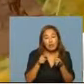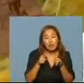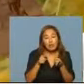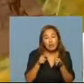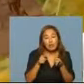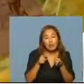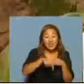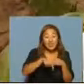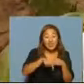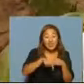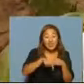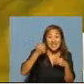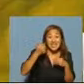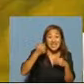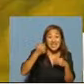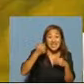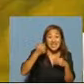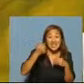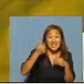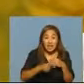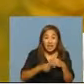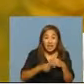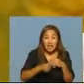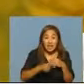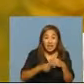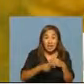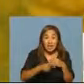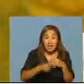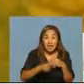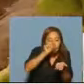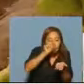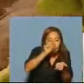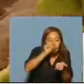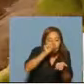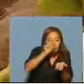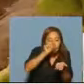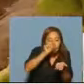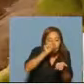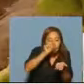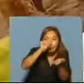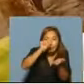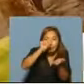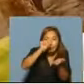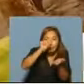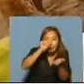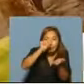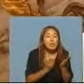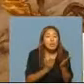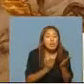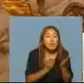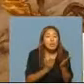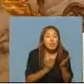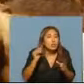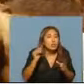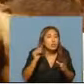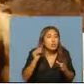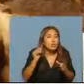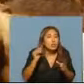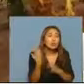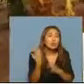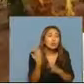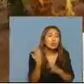partir de los próximos 60 días que ya hay que hacer de nuevo los almácigos, claro, él va a saber si va o no seguir produciendo.